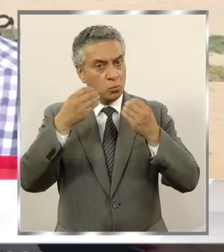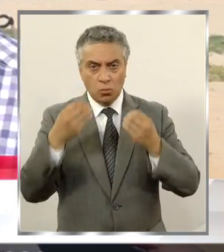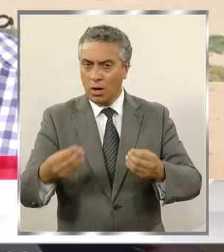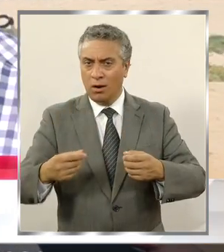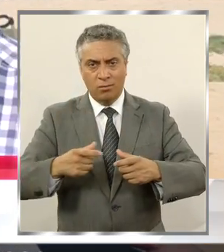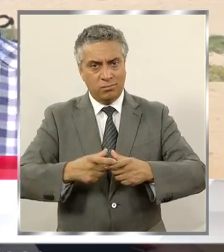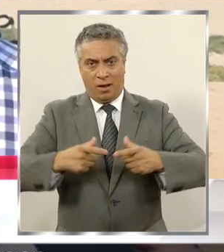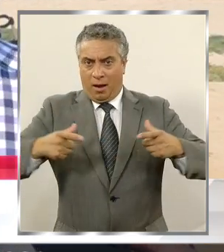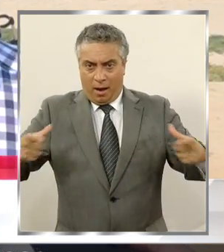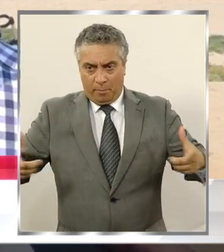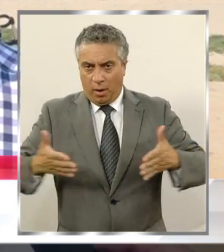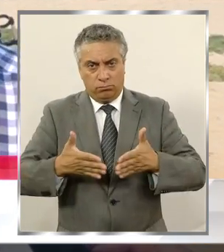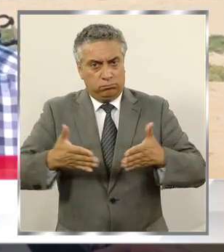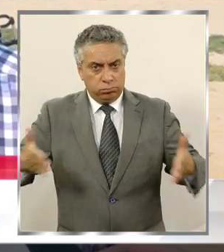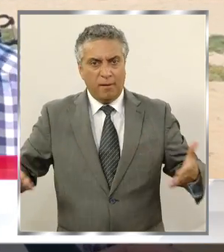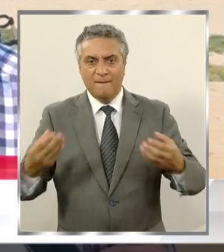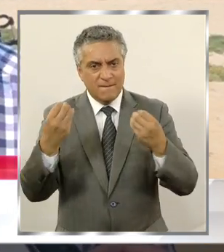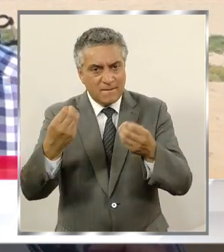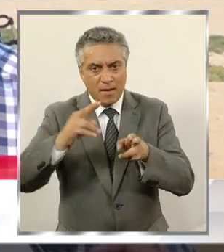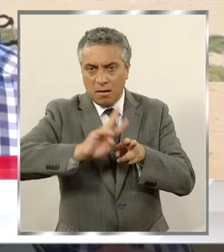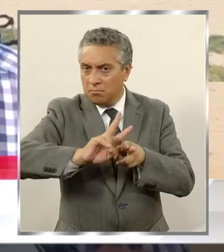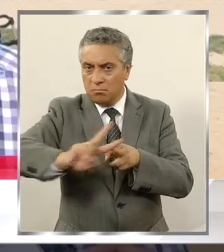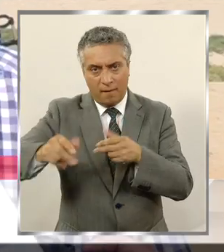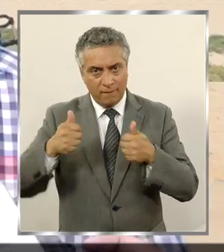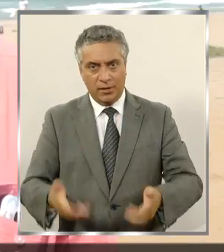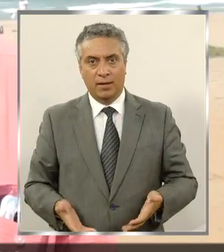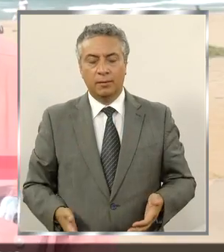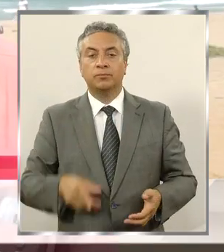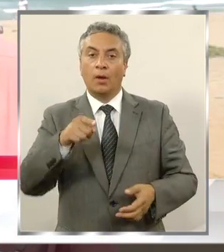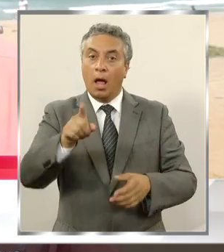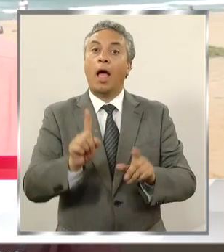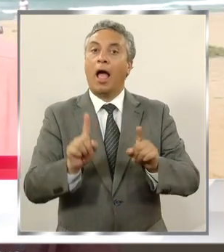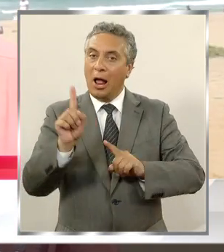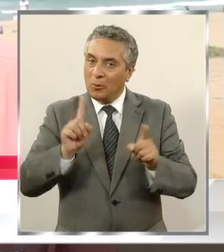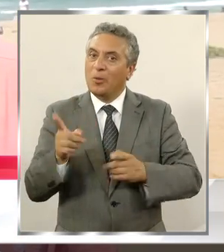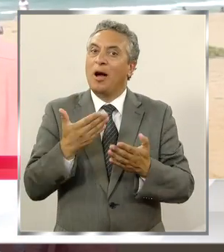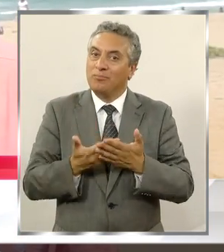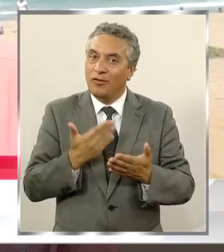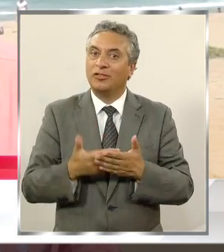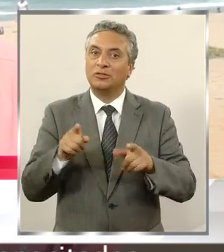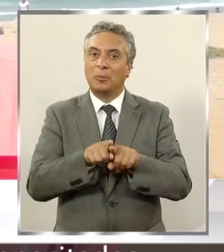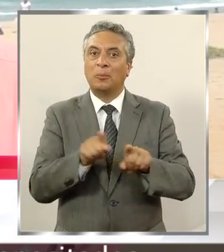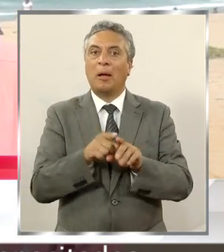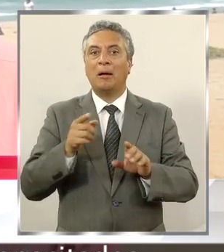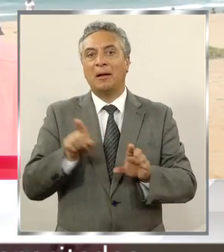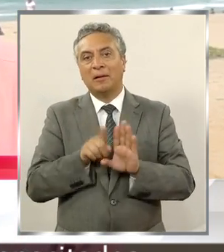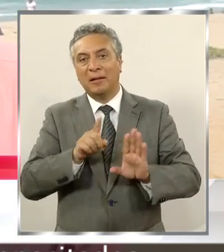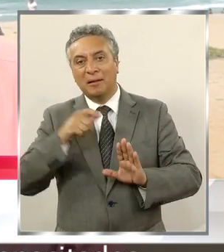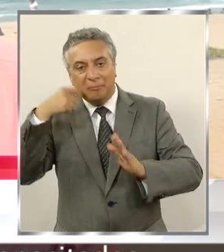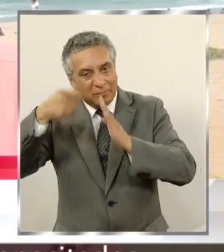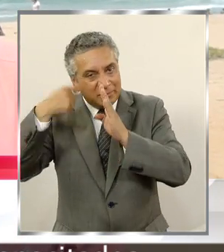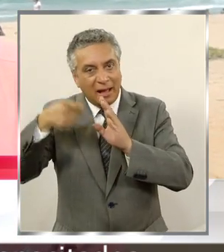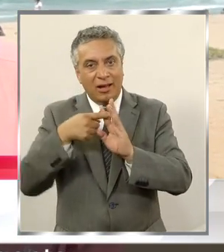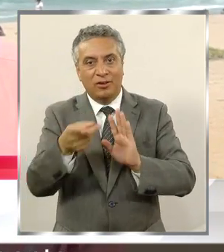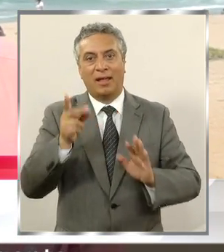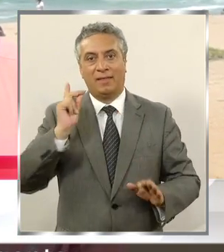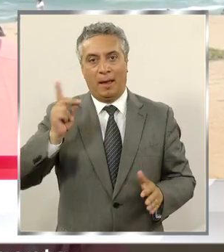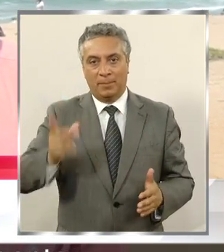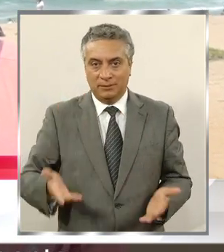amplio, muy espacioso, muy bien arreglado. Algunos también se van a aprovechar de esto y se van a hacer pasar por